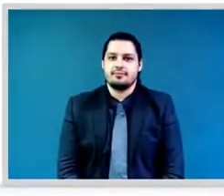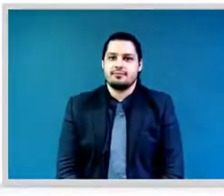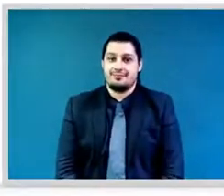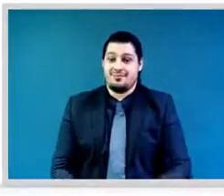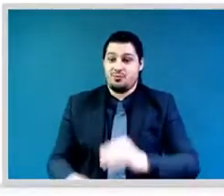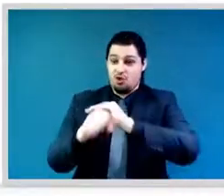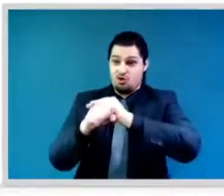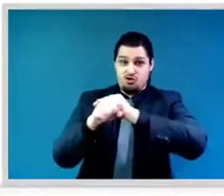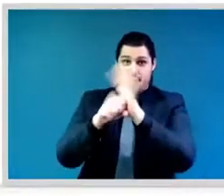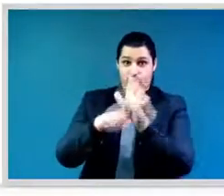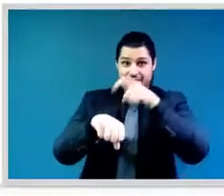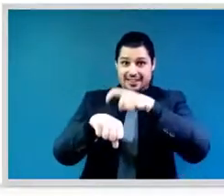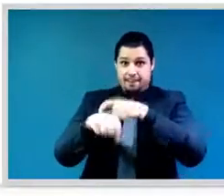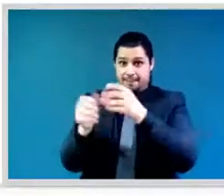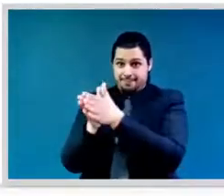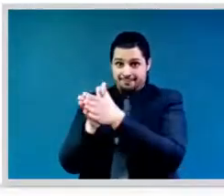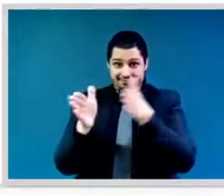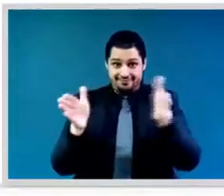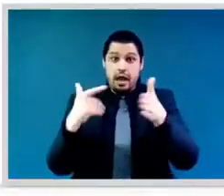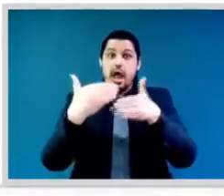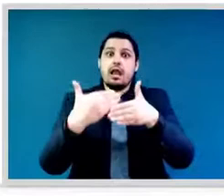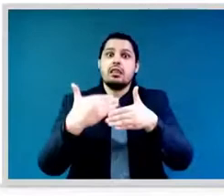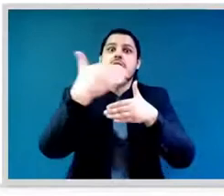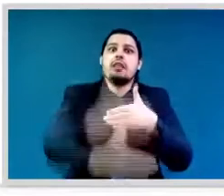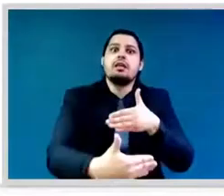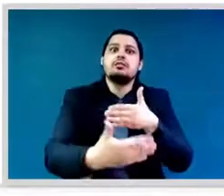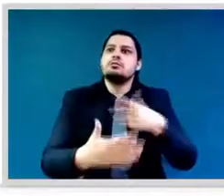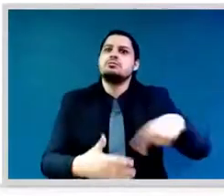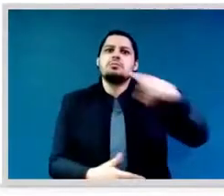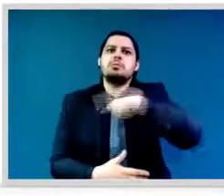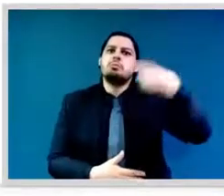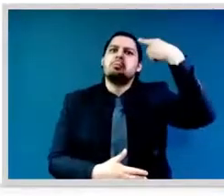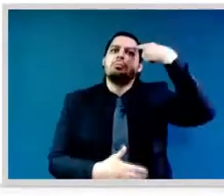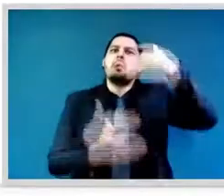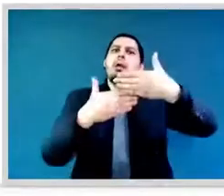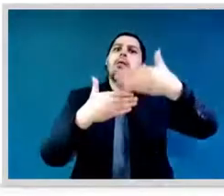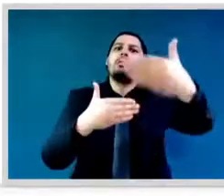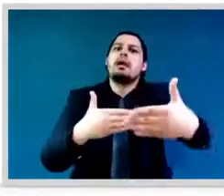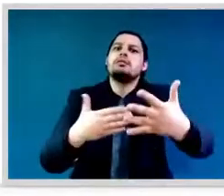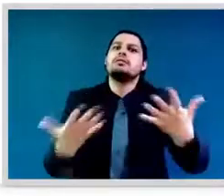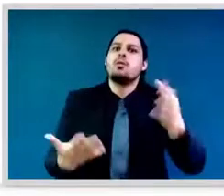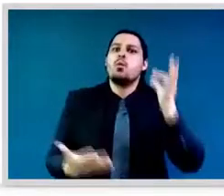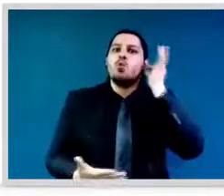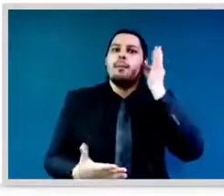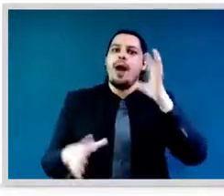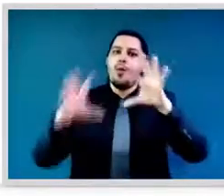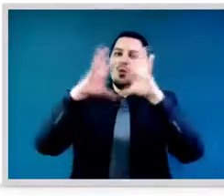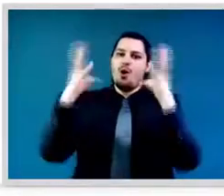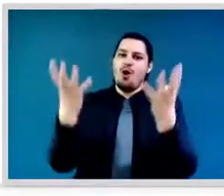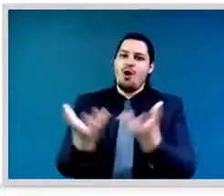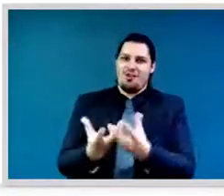insumos indispensables a las mujeres que en el mundo siguen siendo